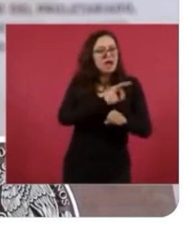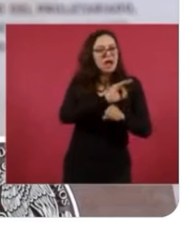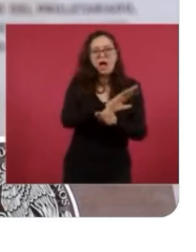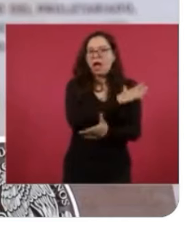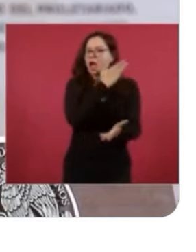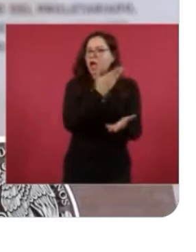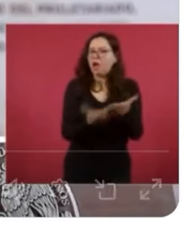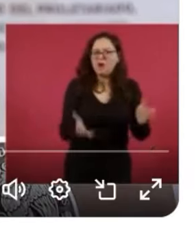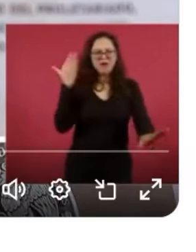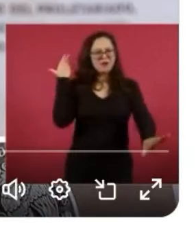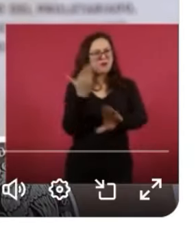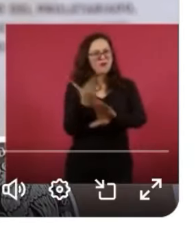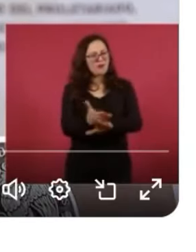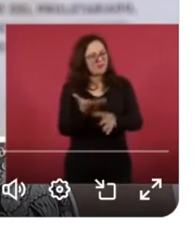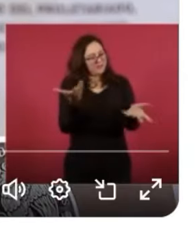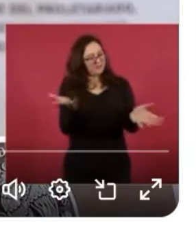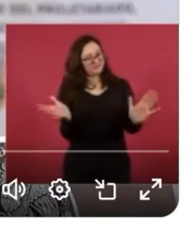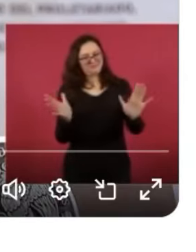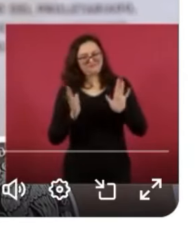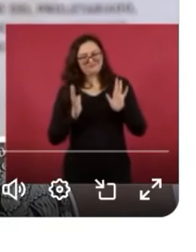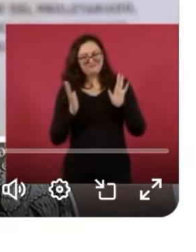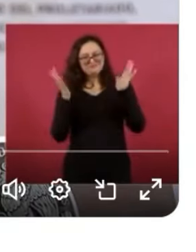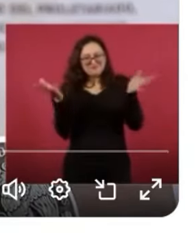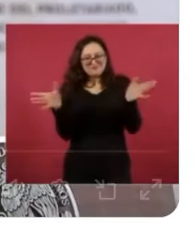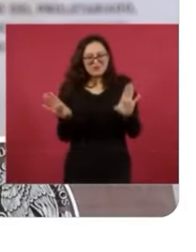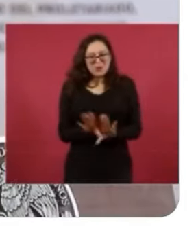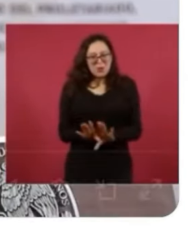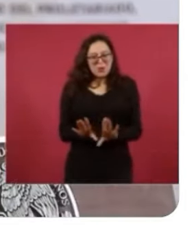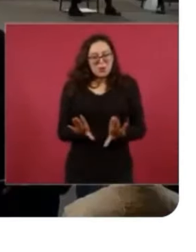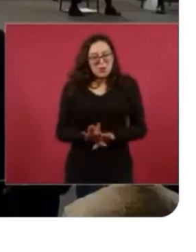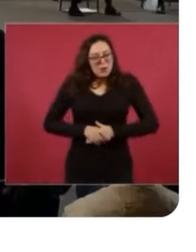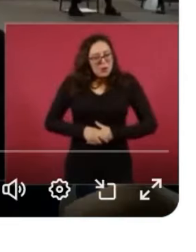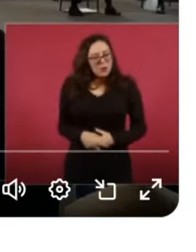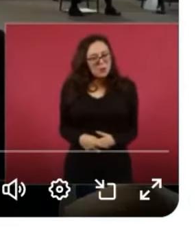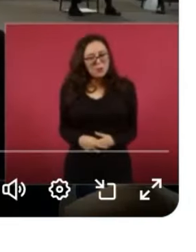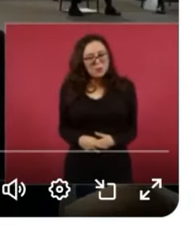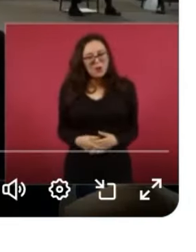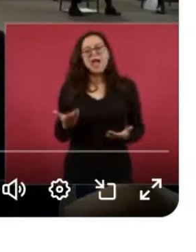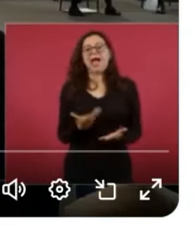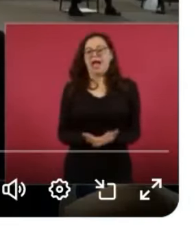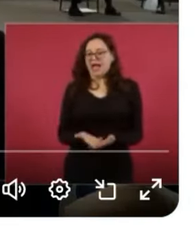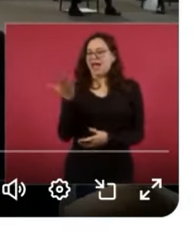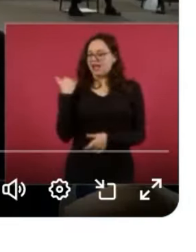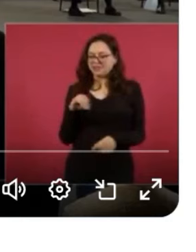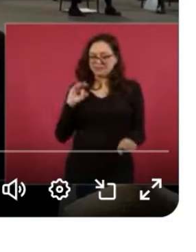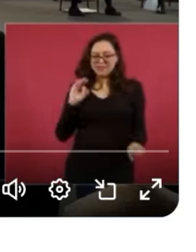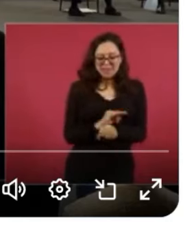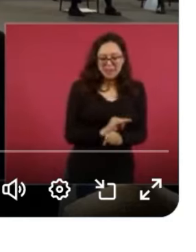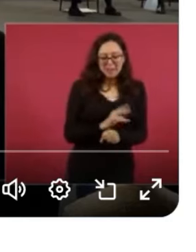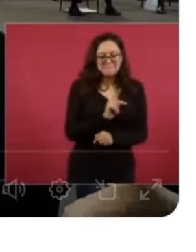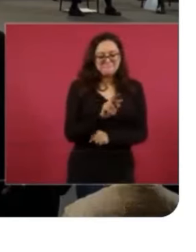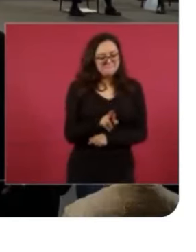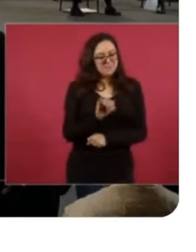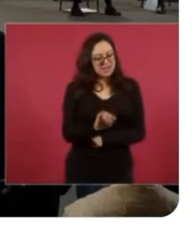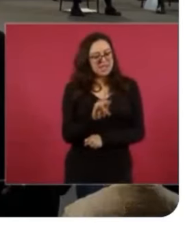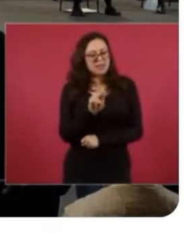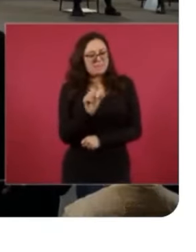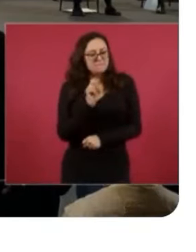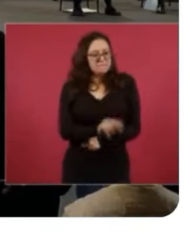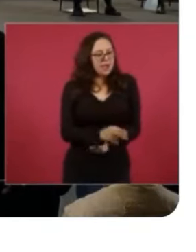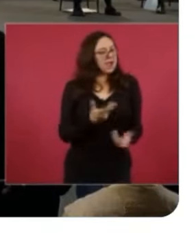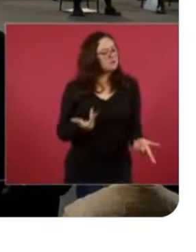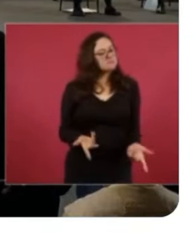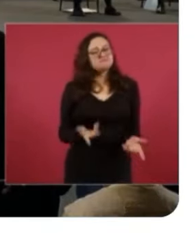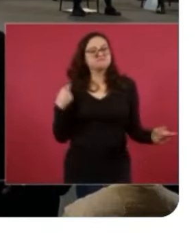Claro, eso sí, mientras beneficiaba al PRI y al PAN. En el colmo